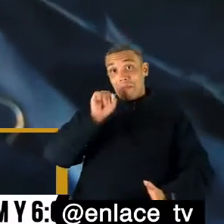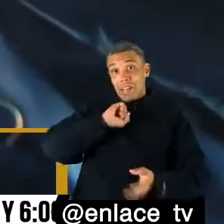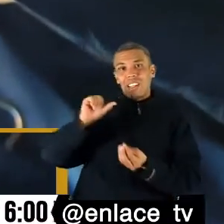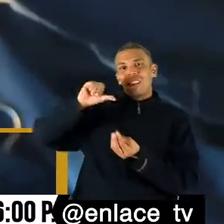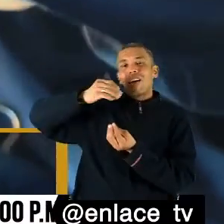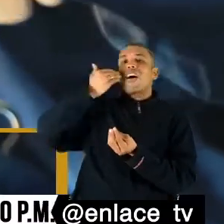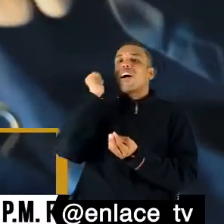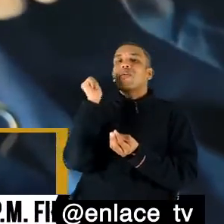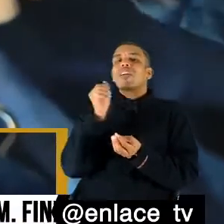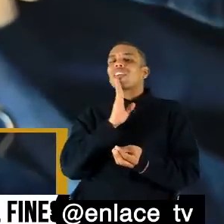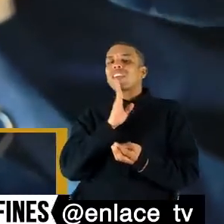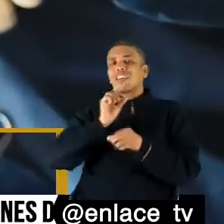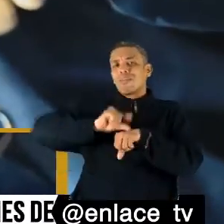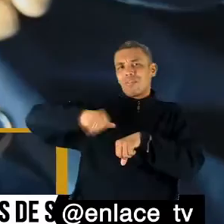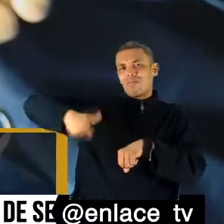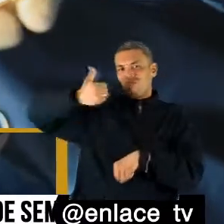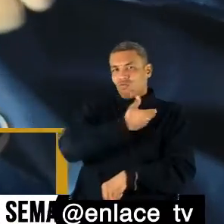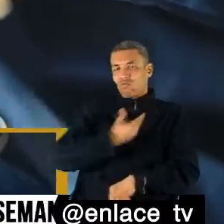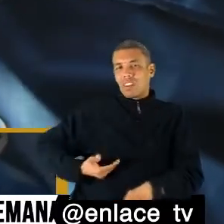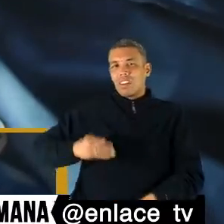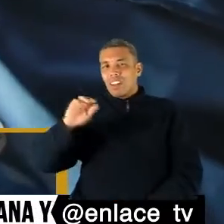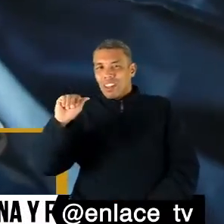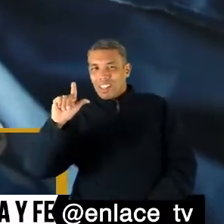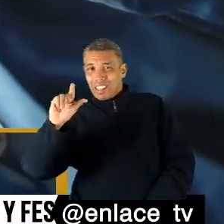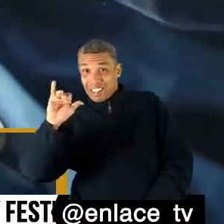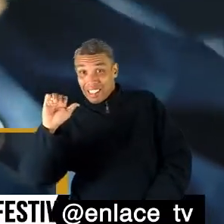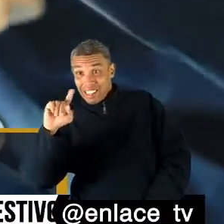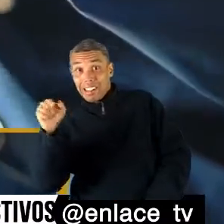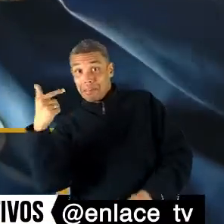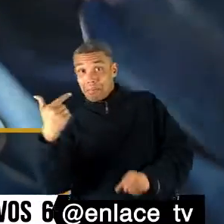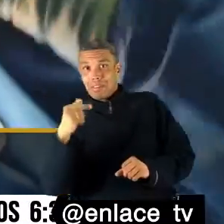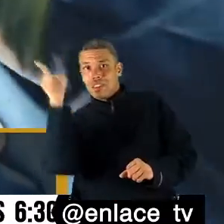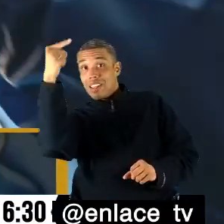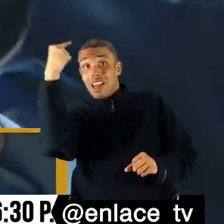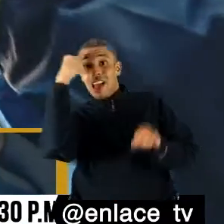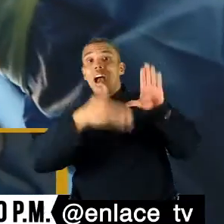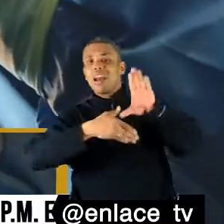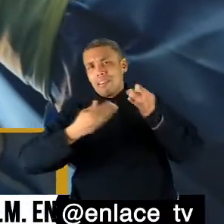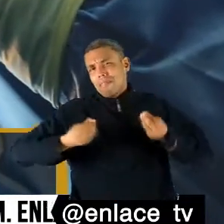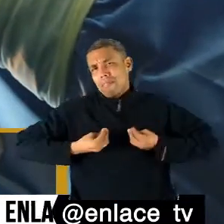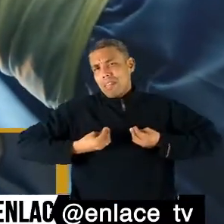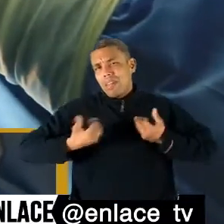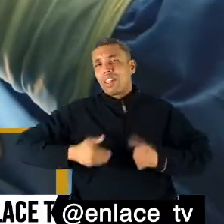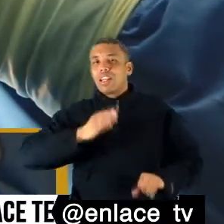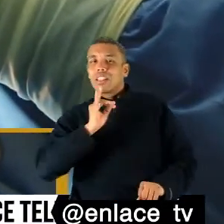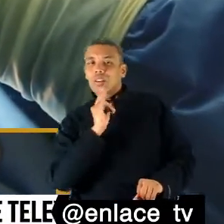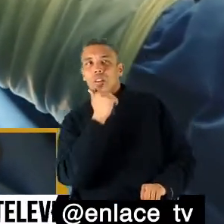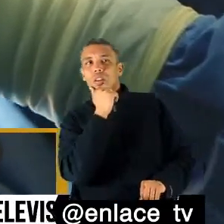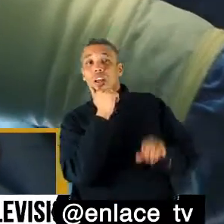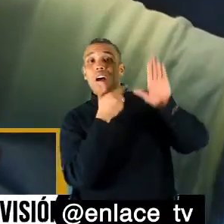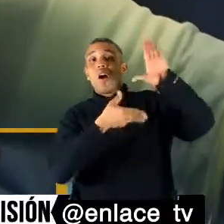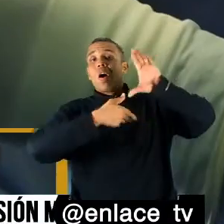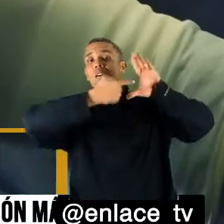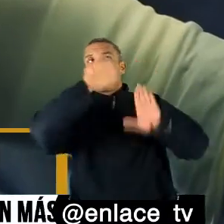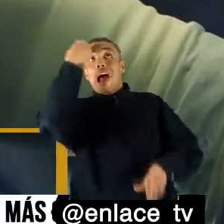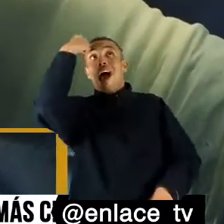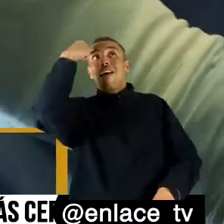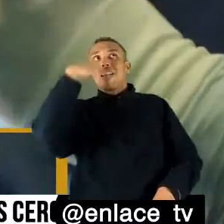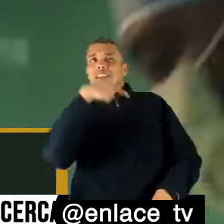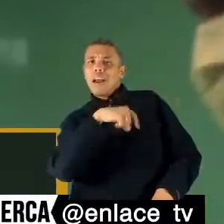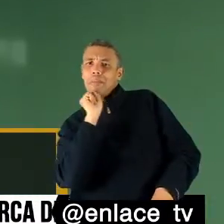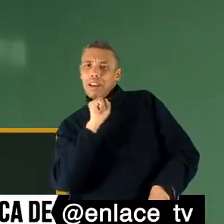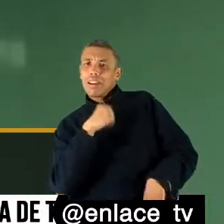Alia Herrera. Entonces ella, acordándose de su pueblo, se le dio por el año pasado traerlo y este año vuelve de nuevo.